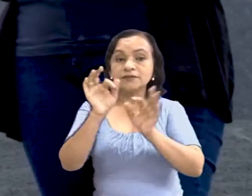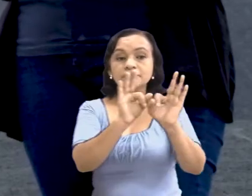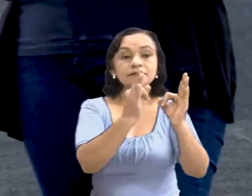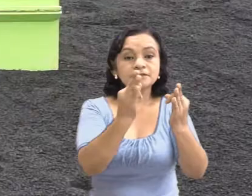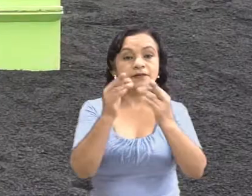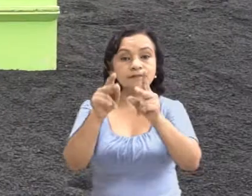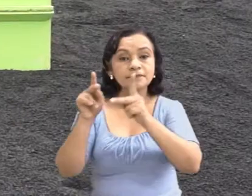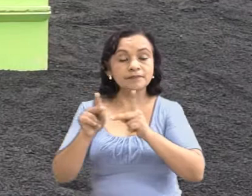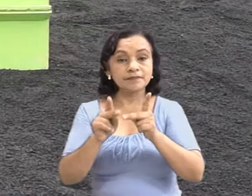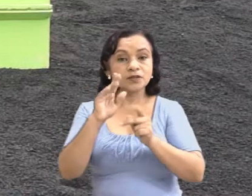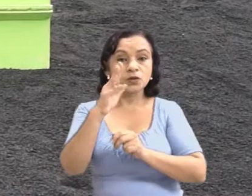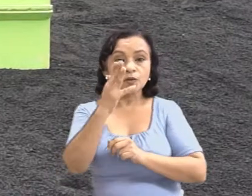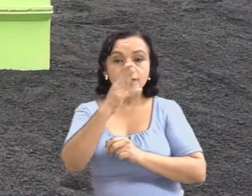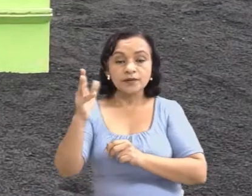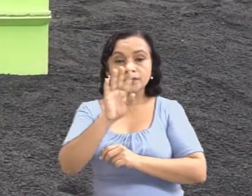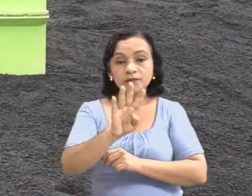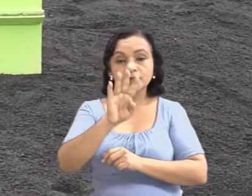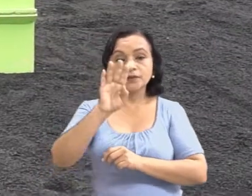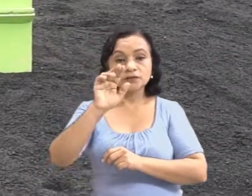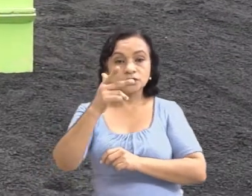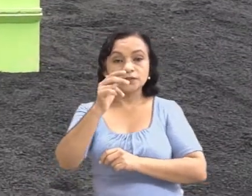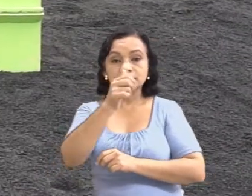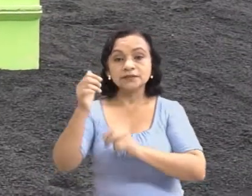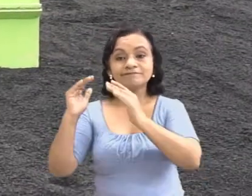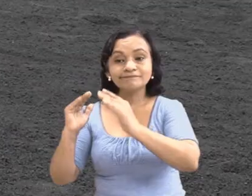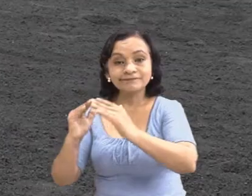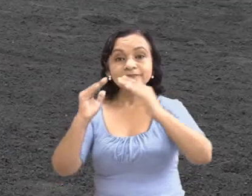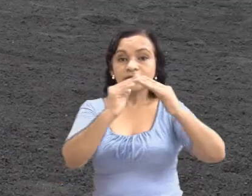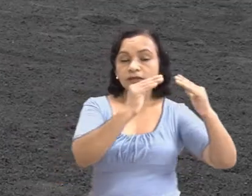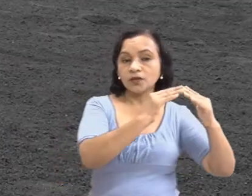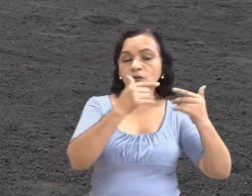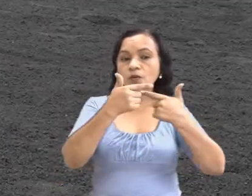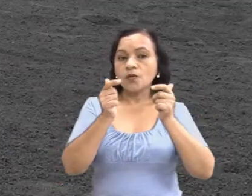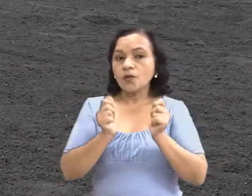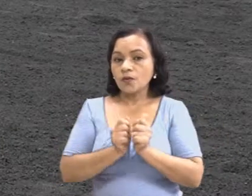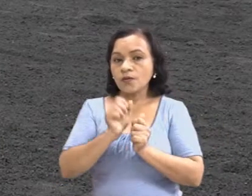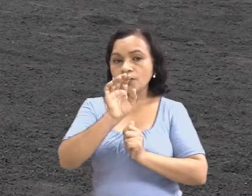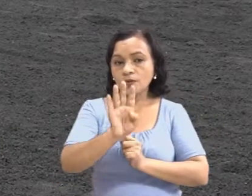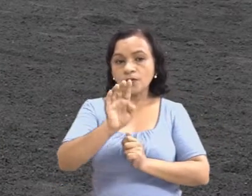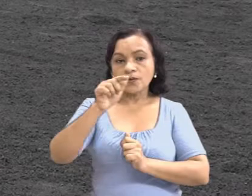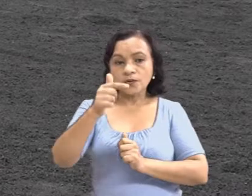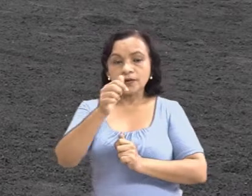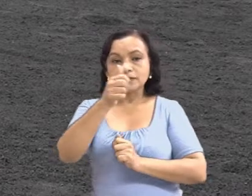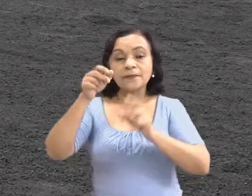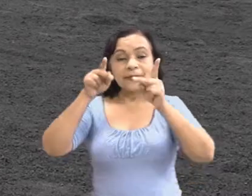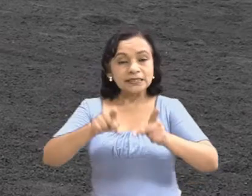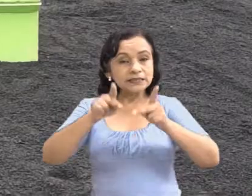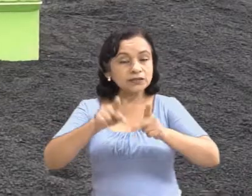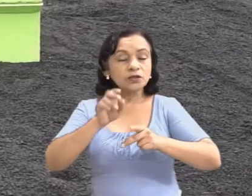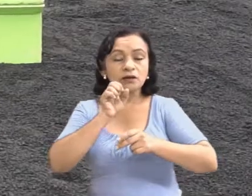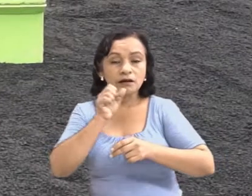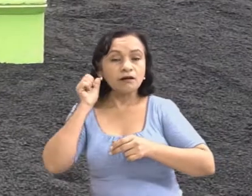personas, 599 familias, 486 viviendas, y tenemos un grupo vulnerable de 476